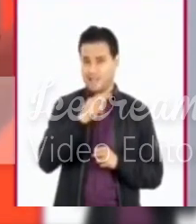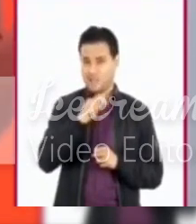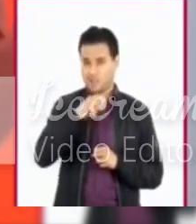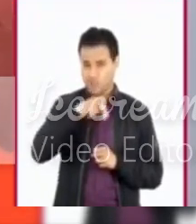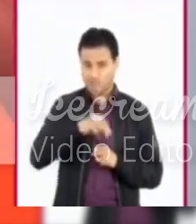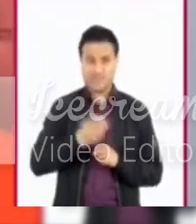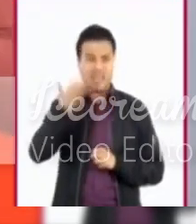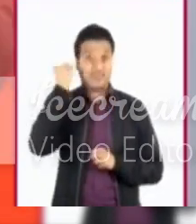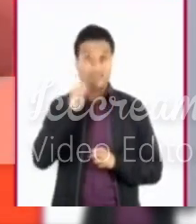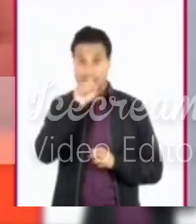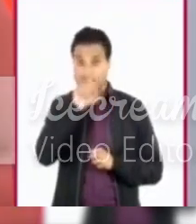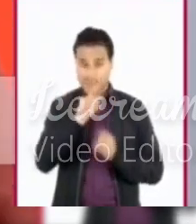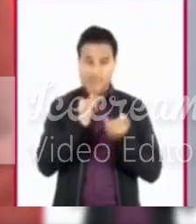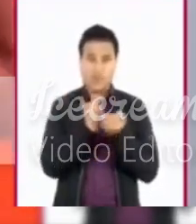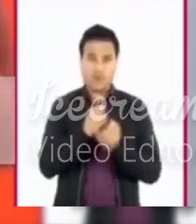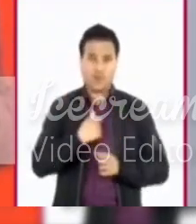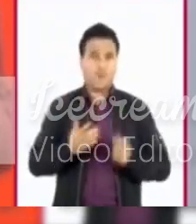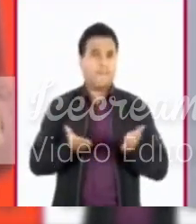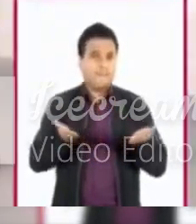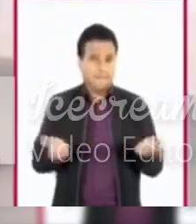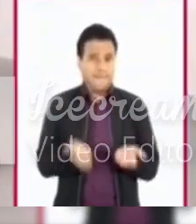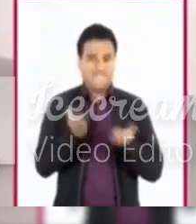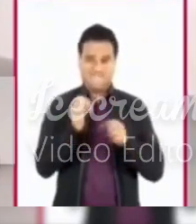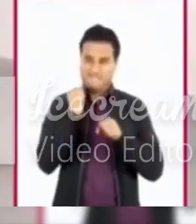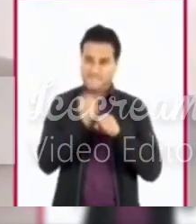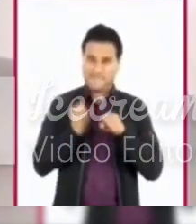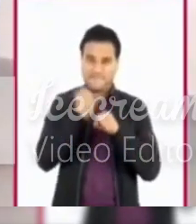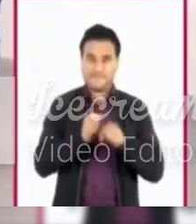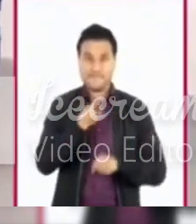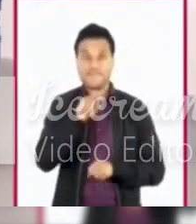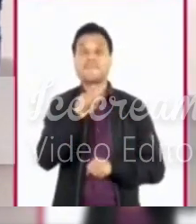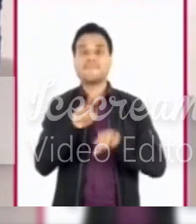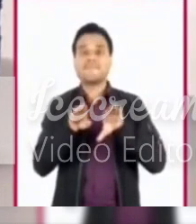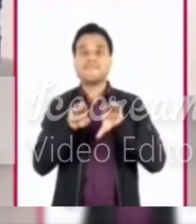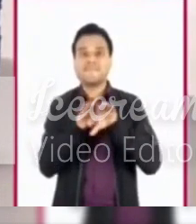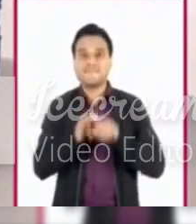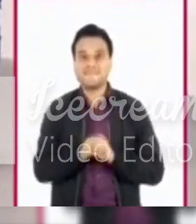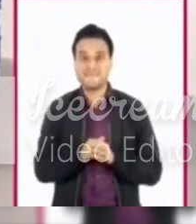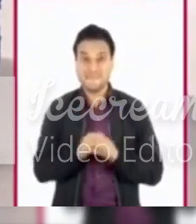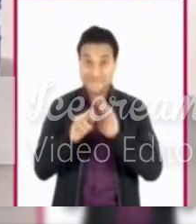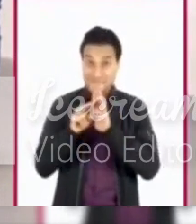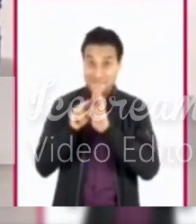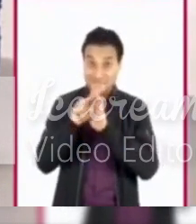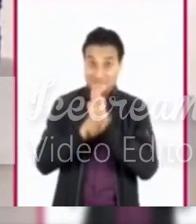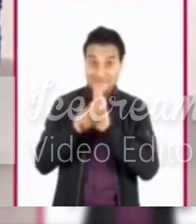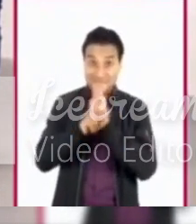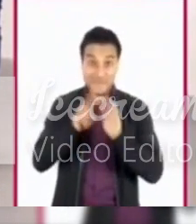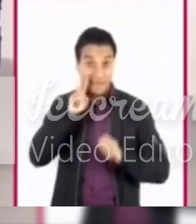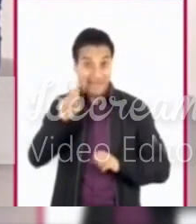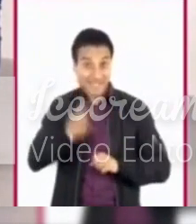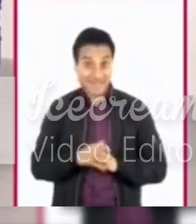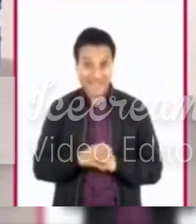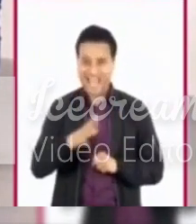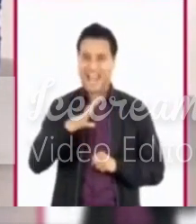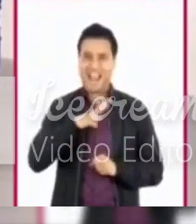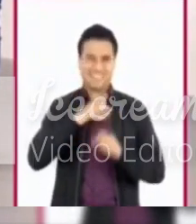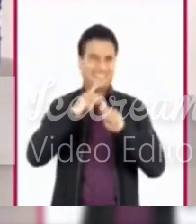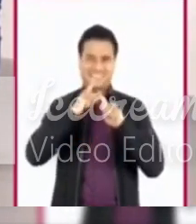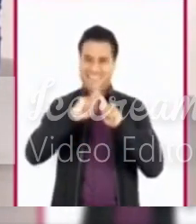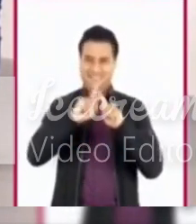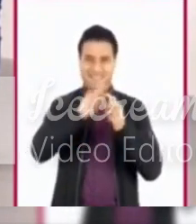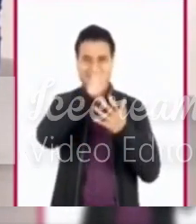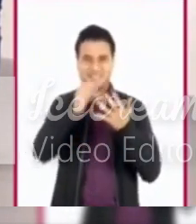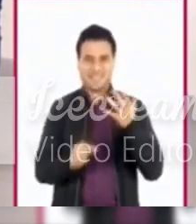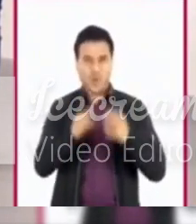practicar danza urbana. ¿Qué tal ustedes? Como nos mostraron los videos, existen varias propuestas en donde